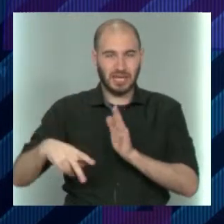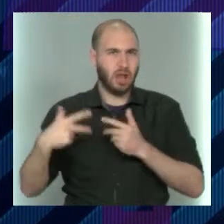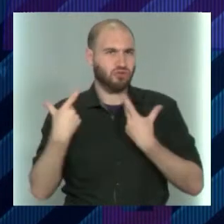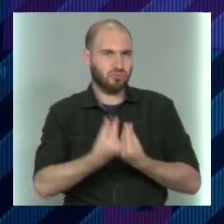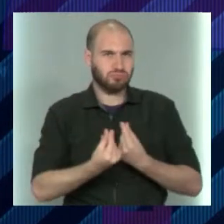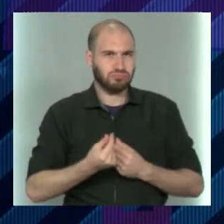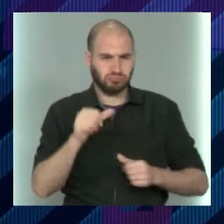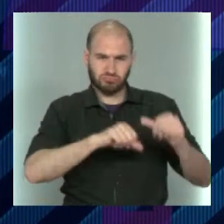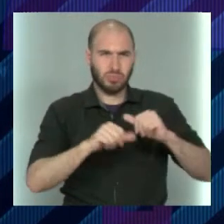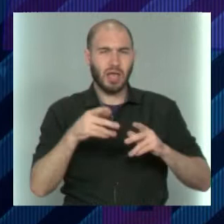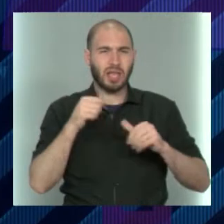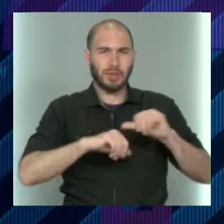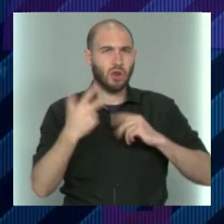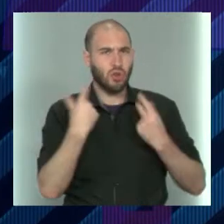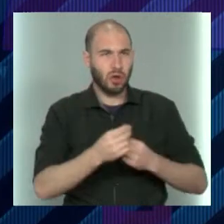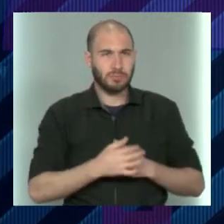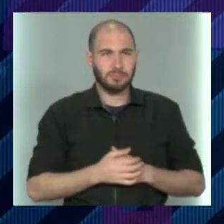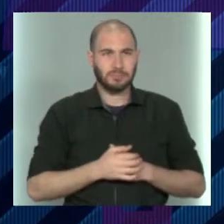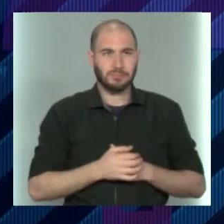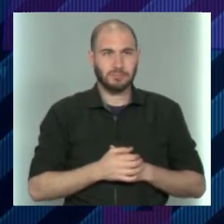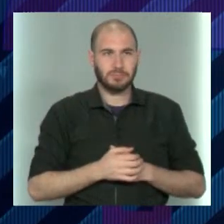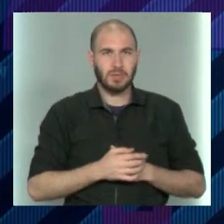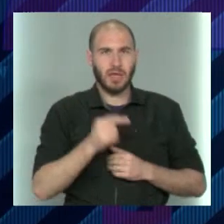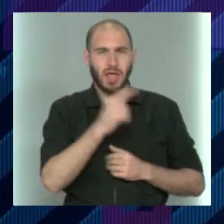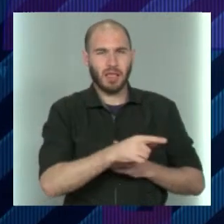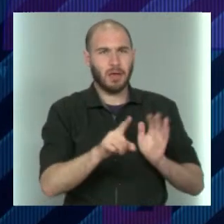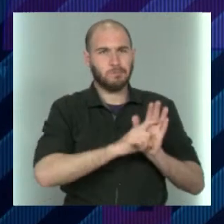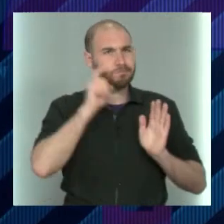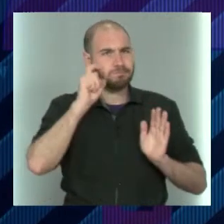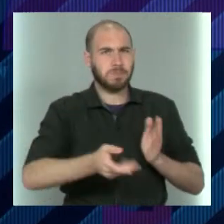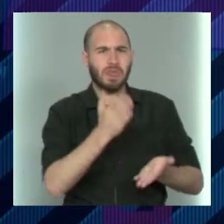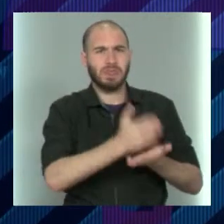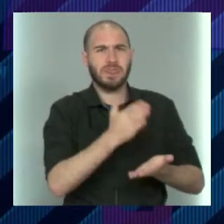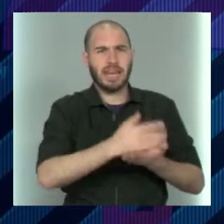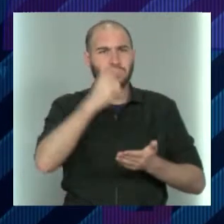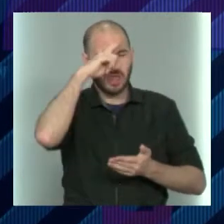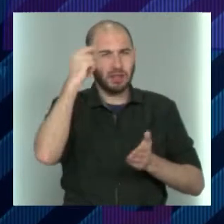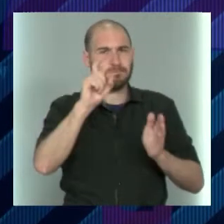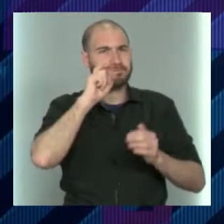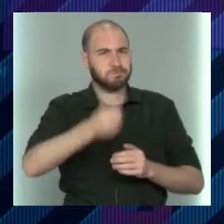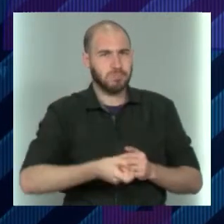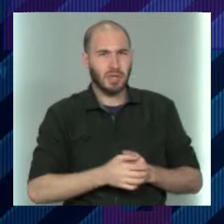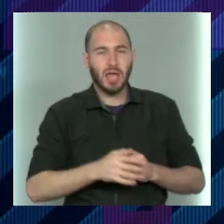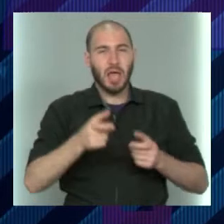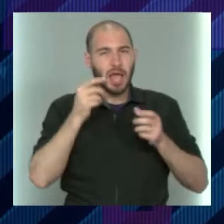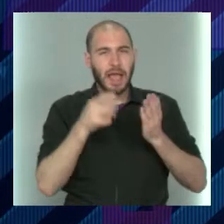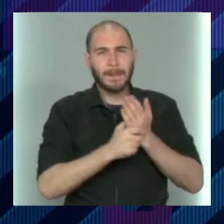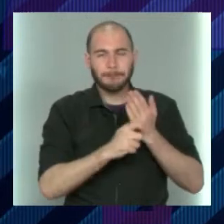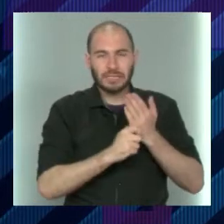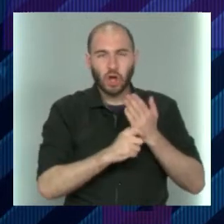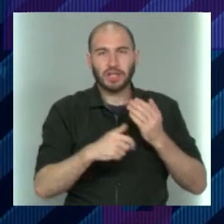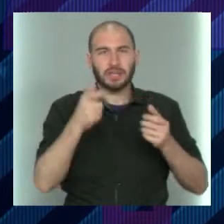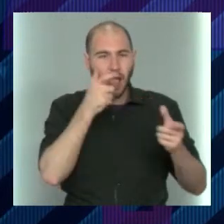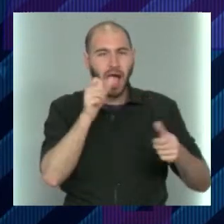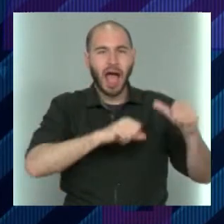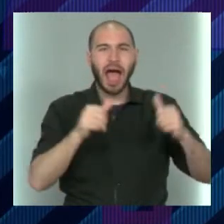usado armas químicas, denunció una flagrante violación del derecho internacional. Los inspectores de la Organización para la Prohibición de